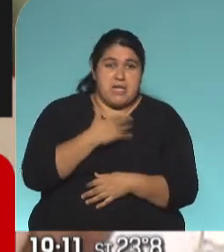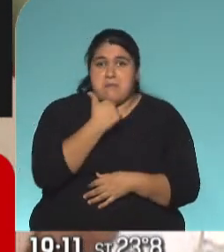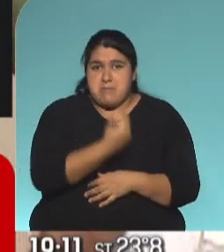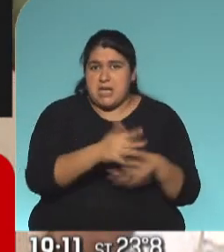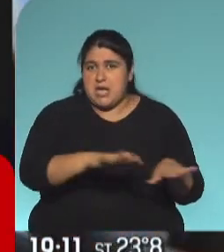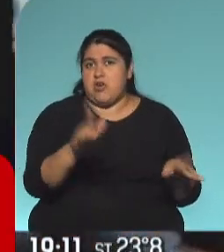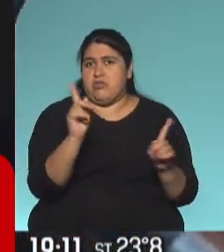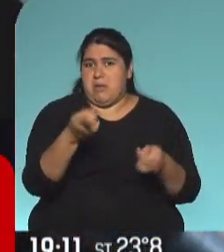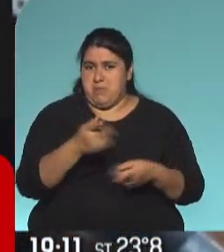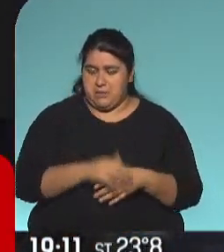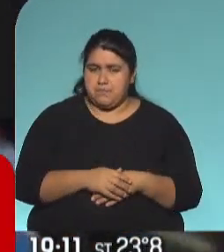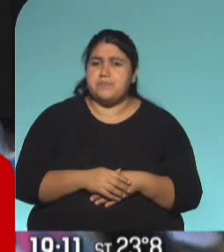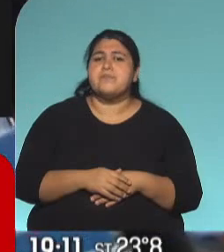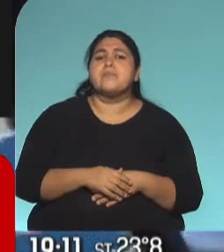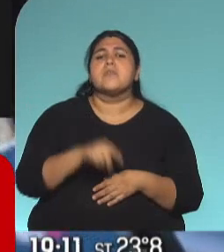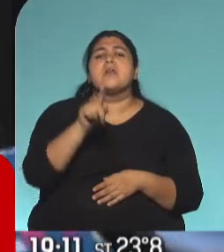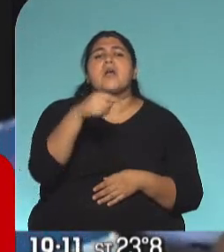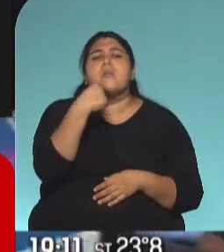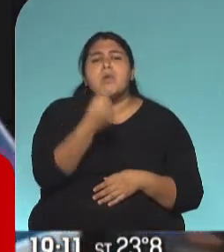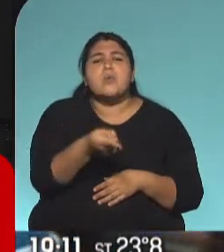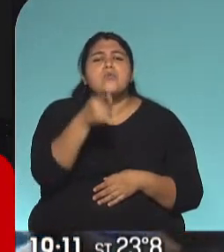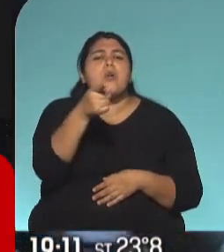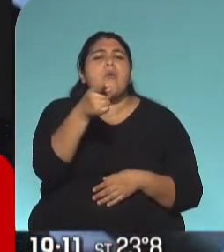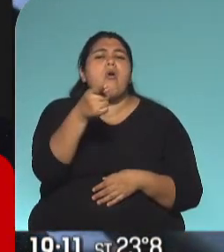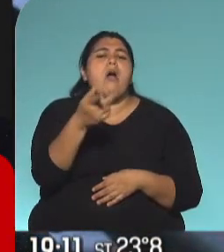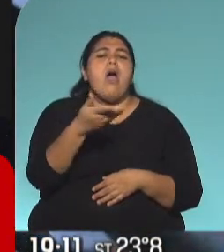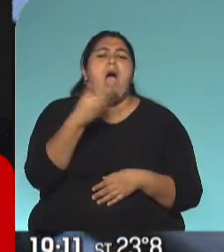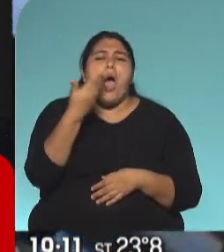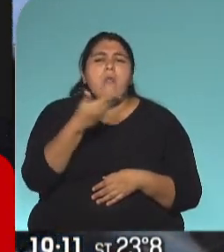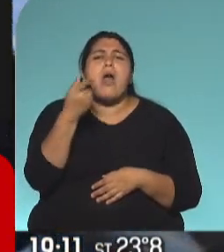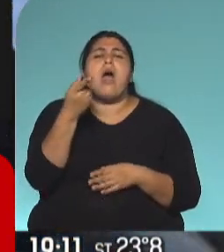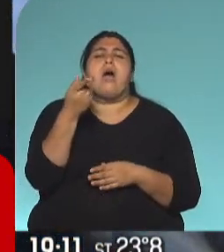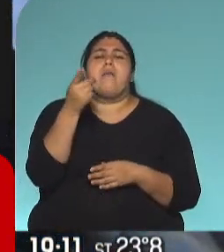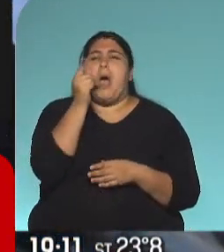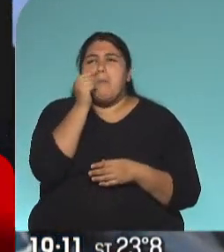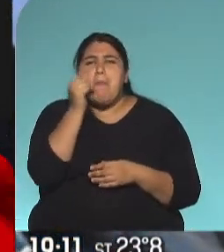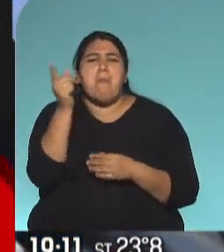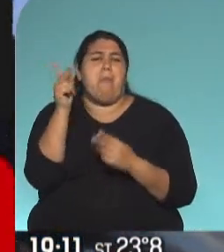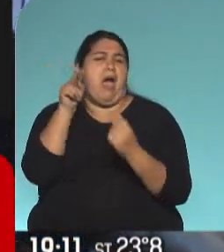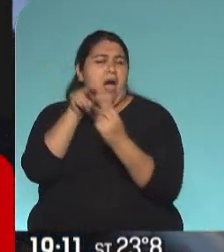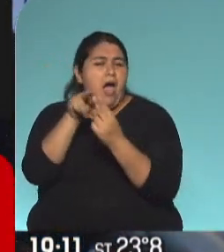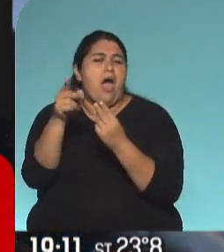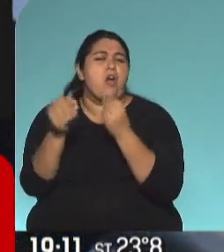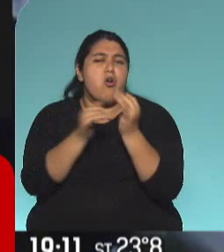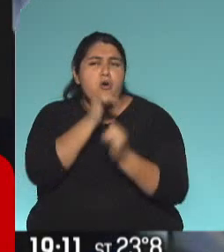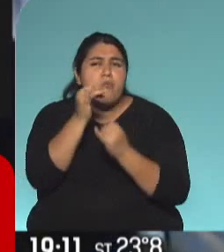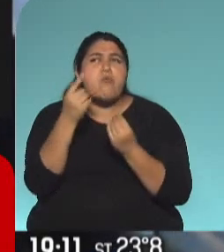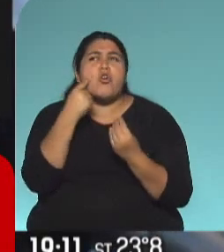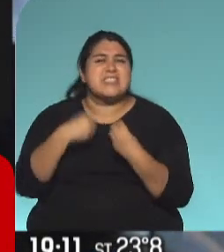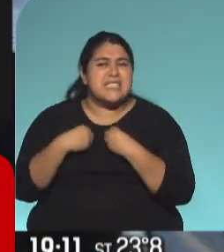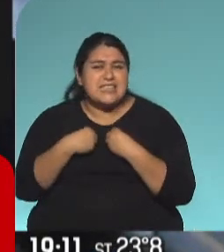obvio. En algún momento, Belén, vos le dijiste que hablara con sus padres, que le contara lo que estaba viviendo.